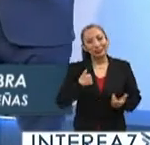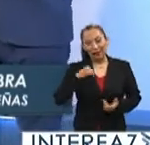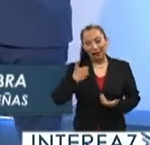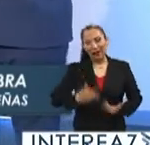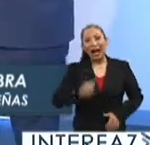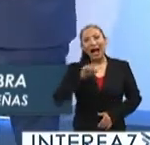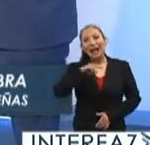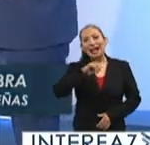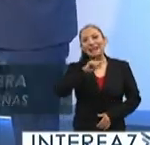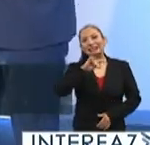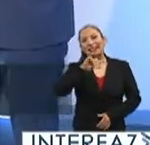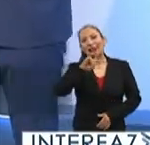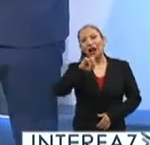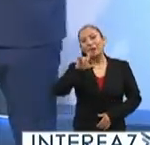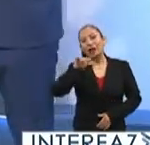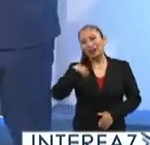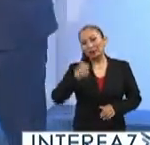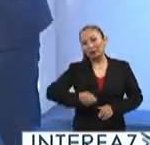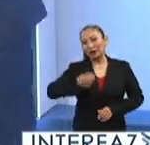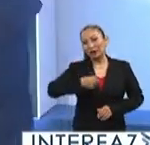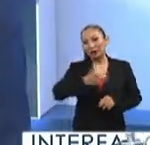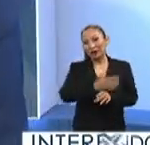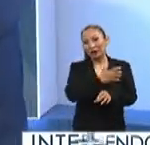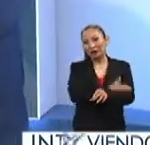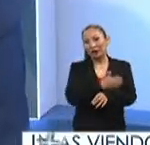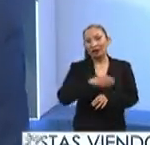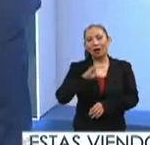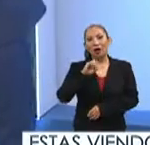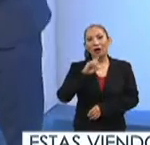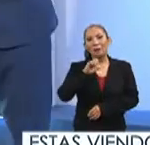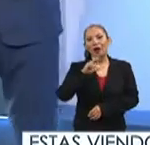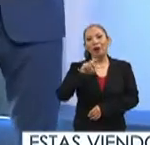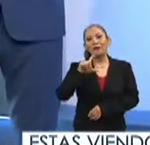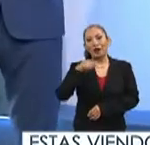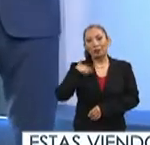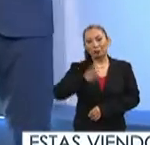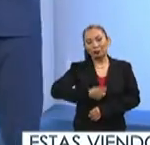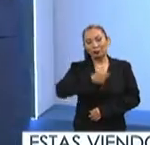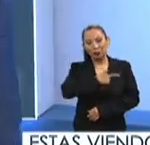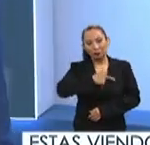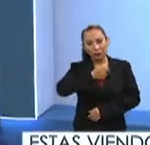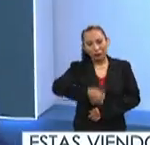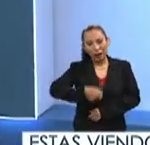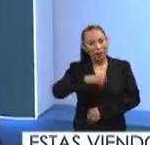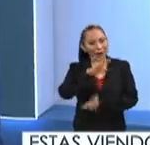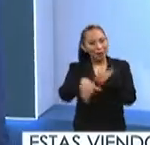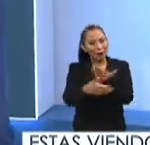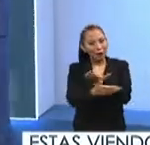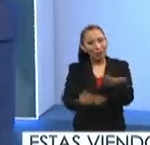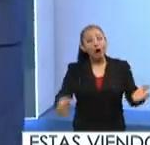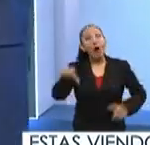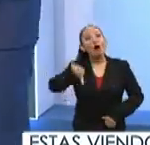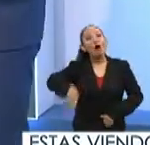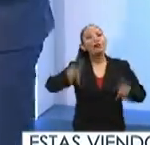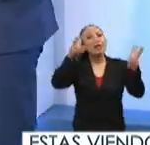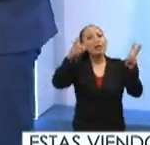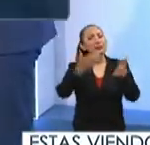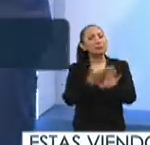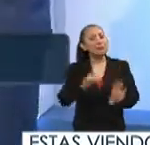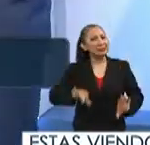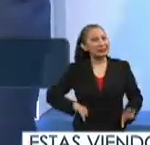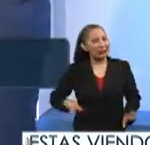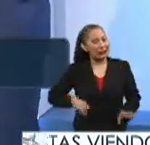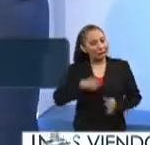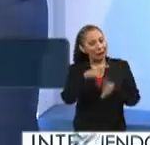Ana Cristina Olvera y saludo con mucho gusto a mi compañera. Hola Ana Cris, ¿cómo estás? Es un verdadero placer saludarte y por supuesto a todos ustedes. Hoy tenemos temas muy